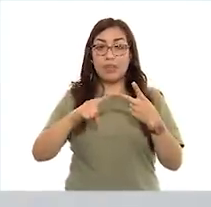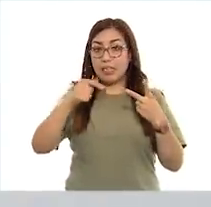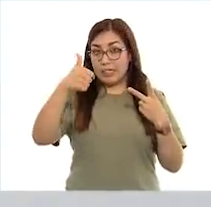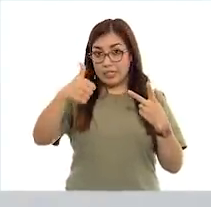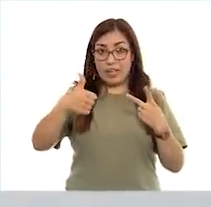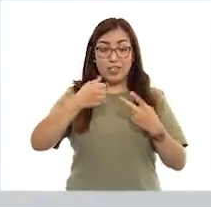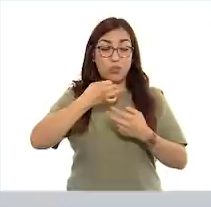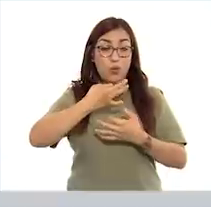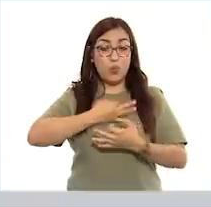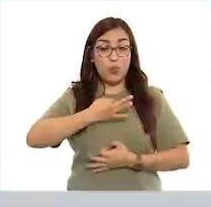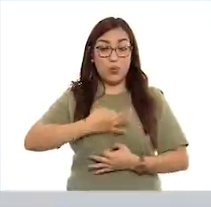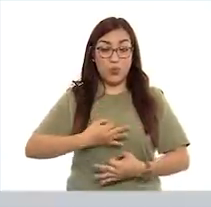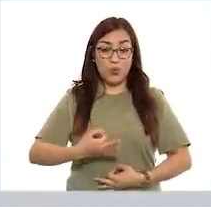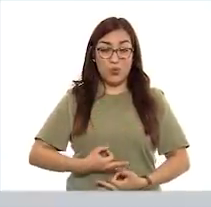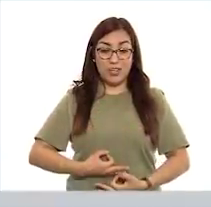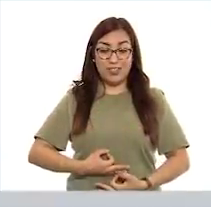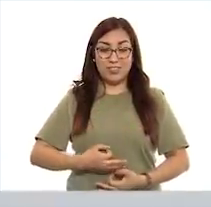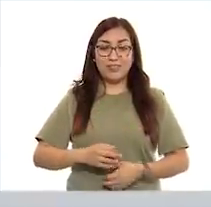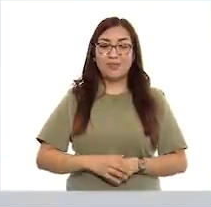seis botones,